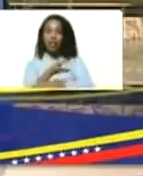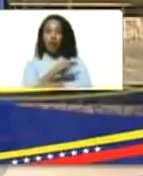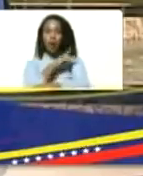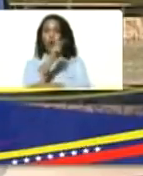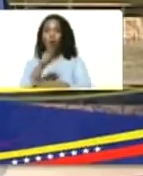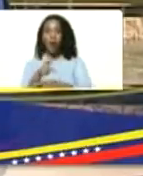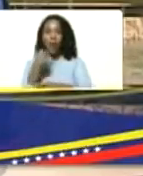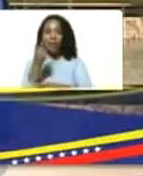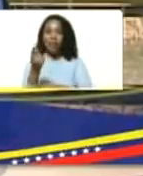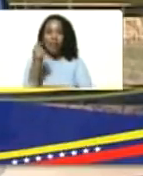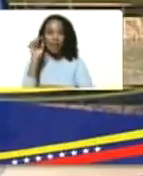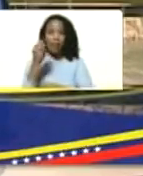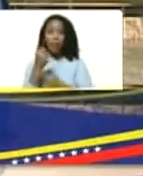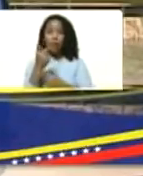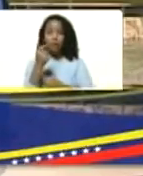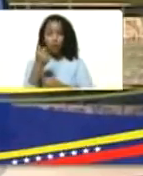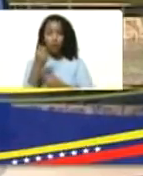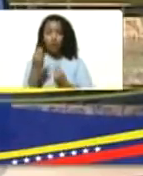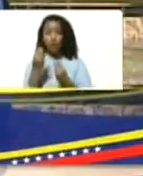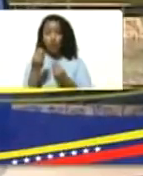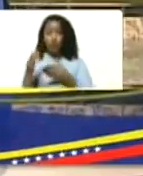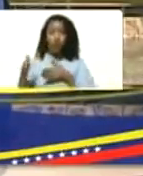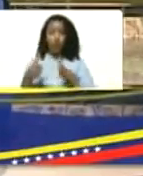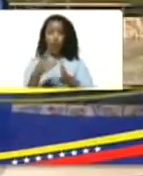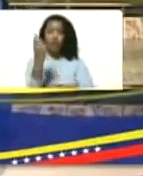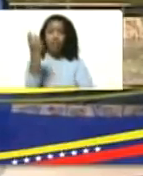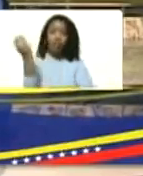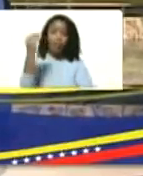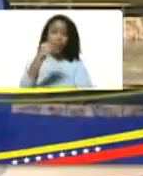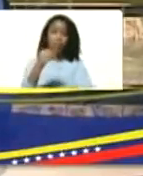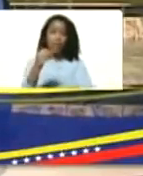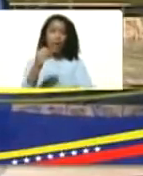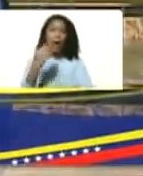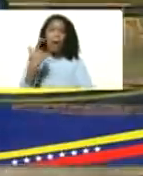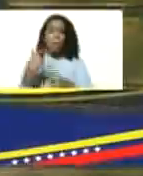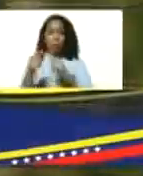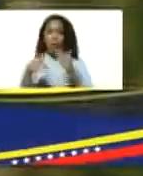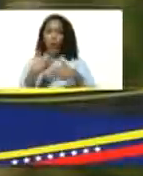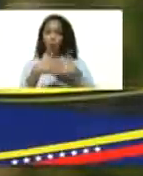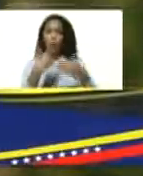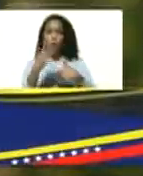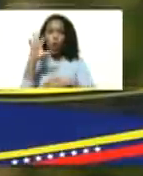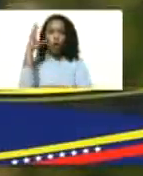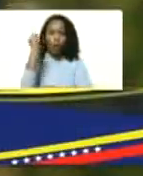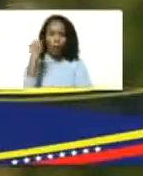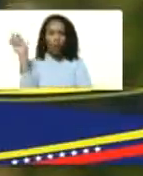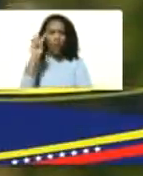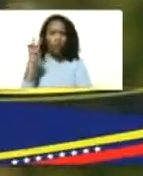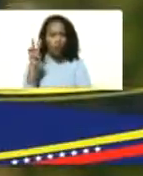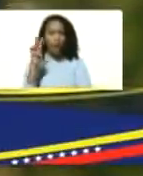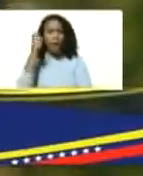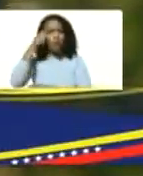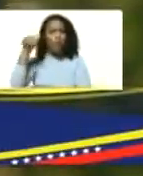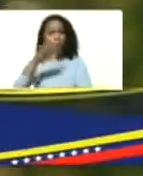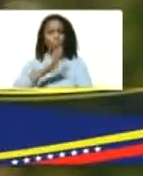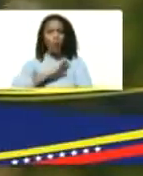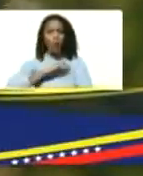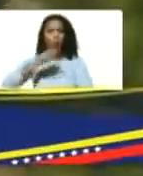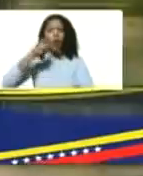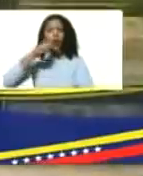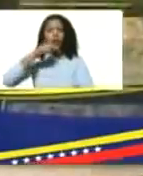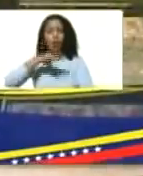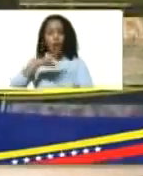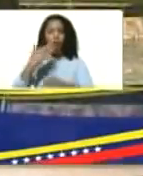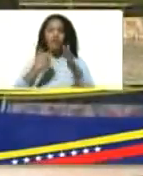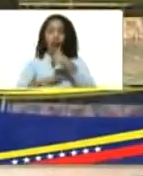pero lo vamos a lograr por venezuela por nuestro pueblo por nuestra historia vamos miren